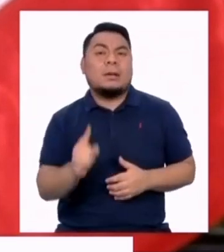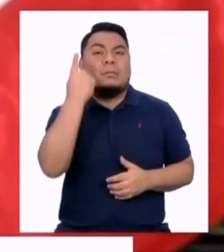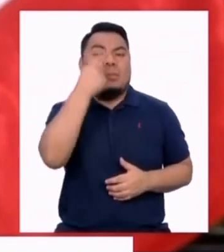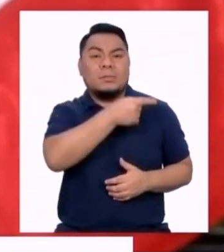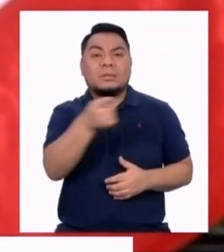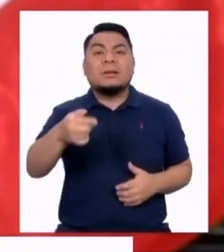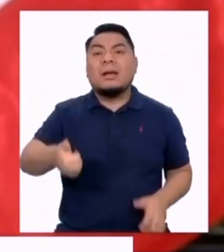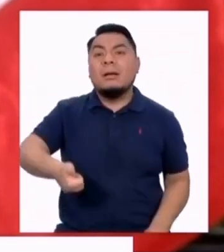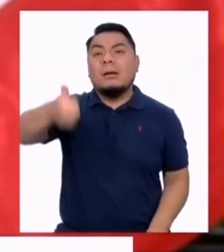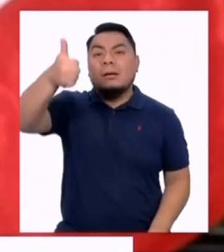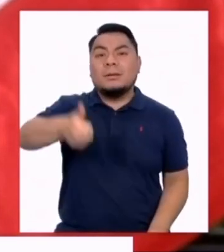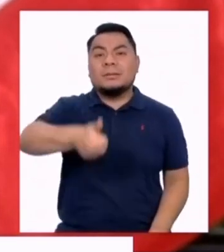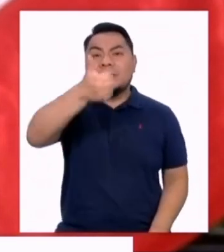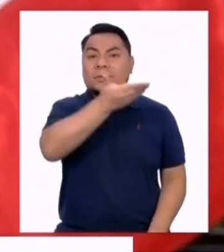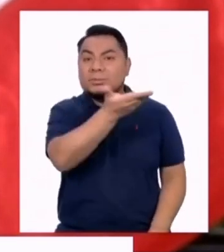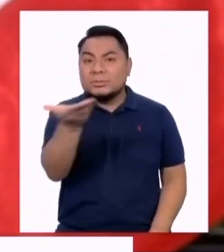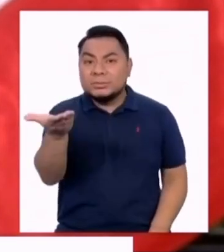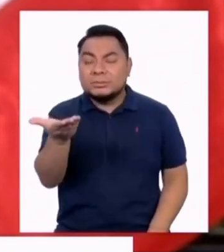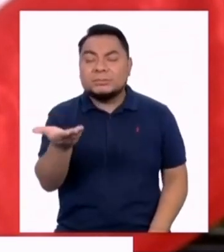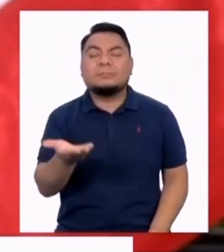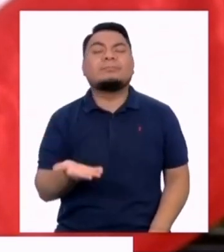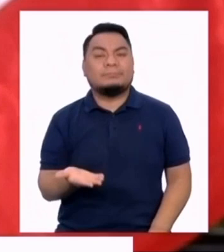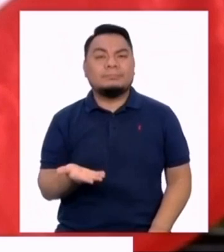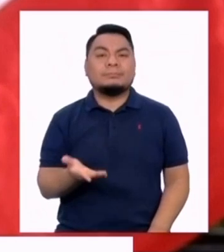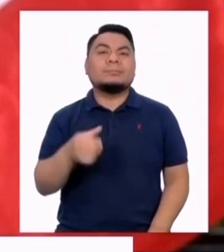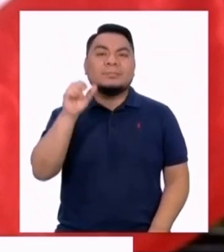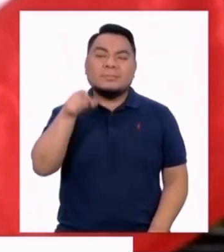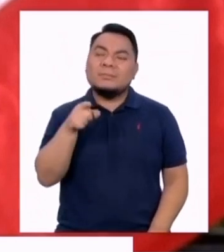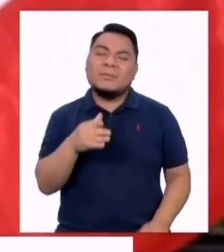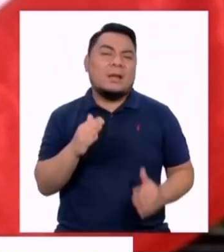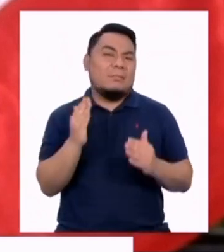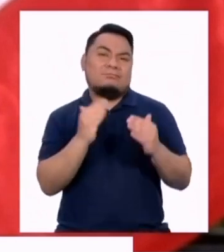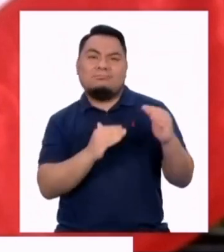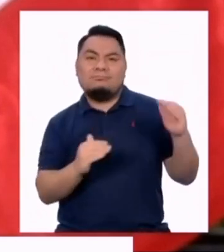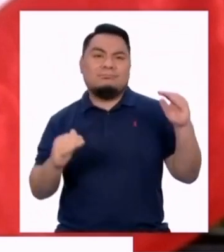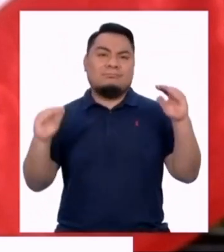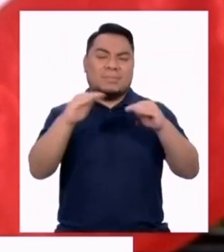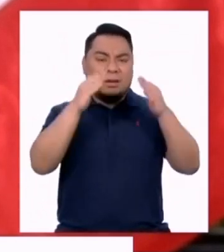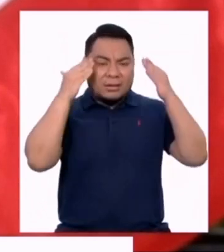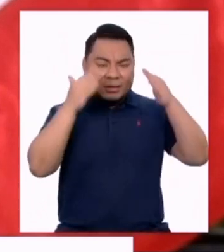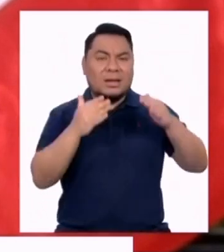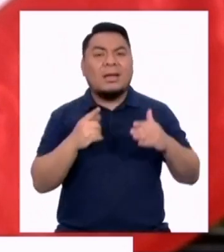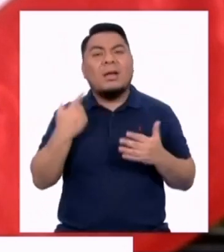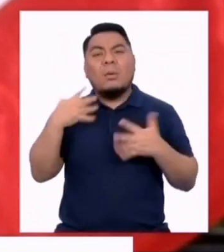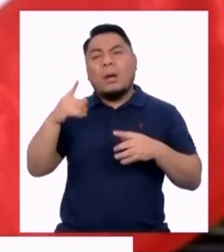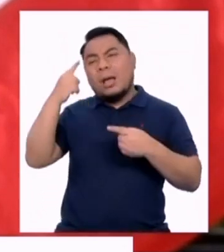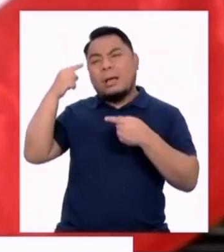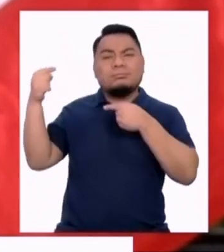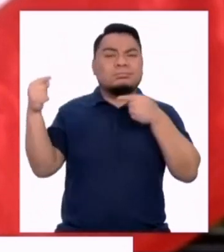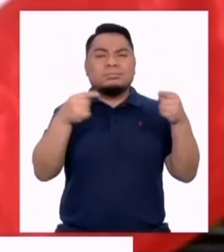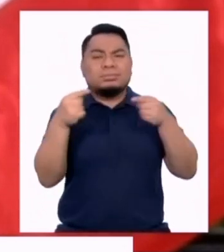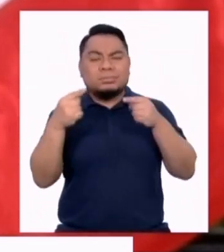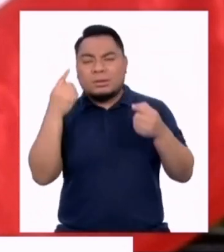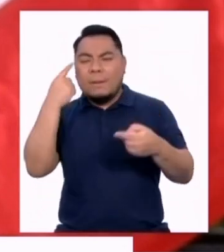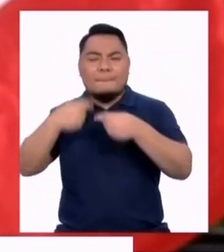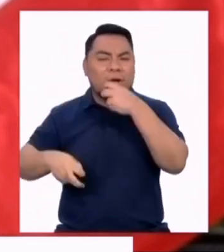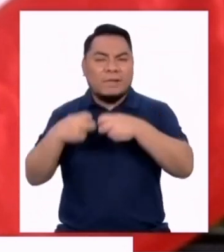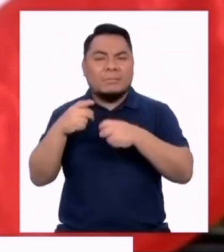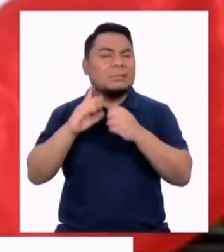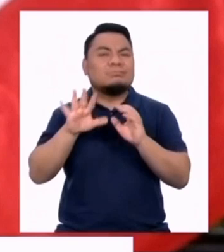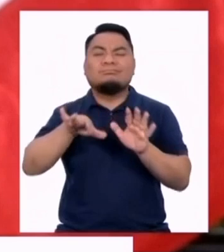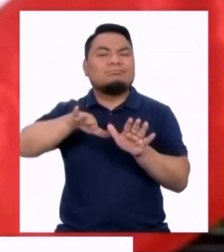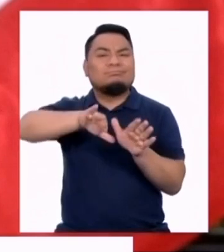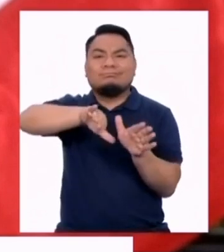por encima de cualquier diferencia circunstancial nuestra obligación ante la